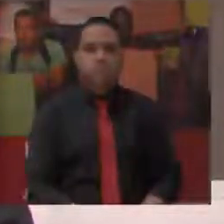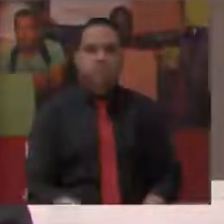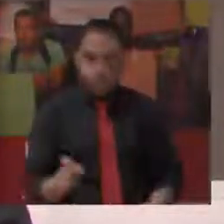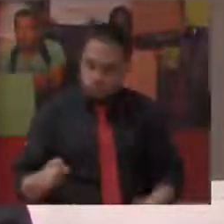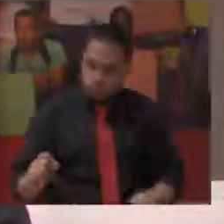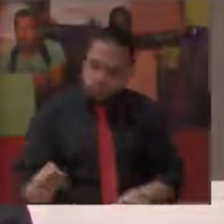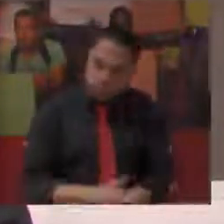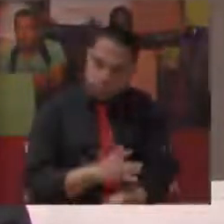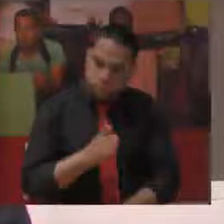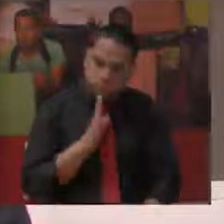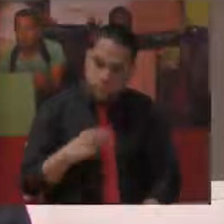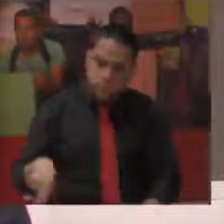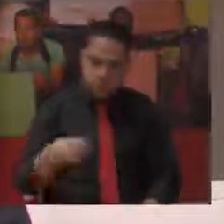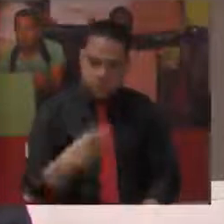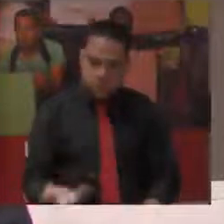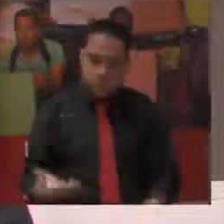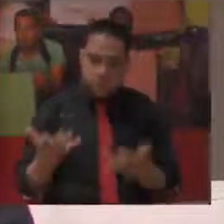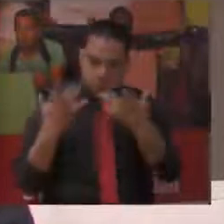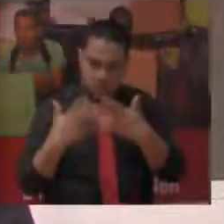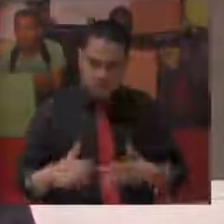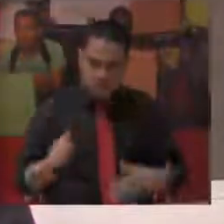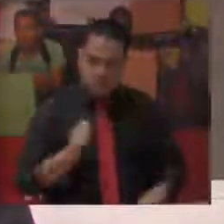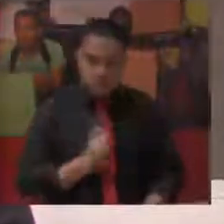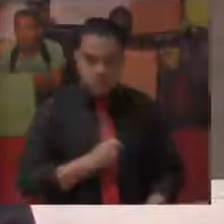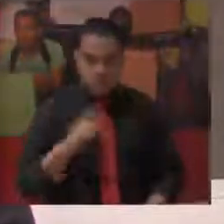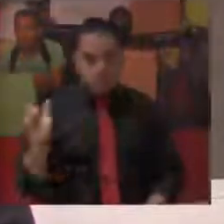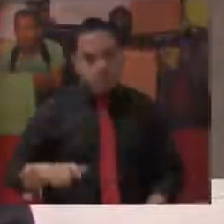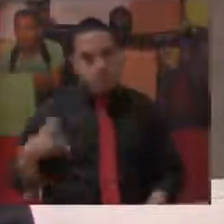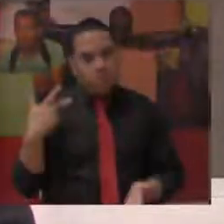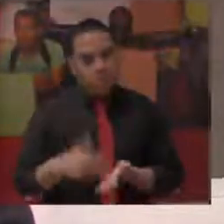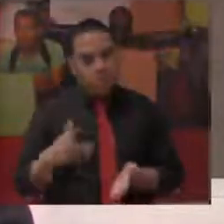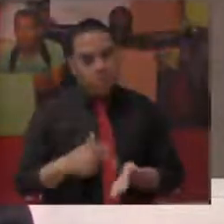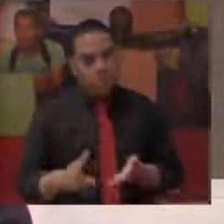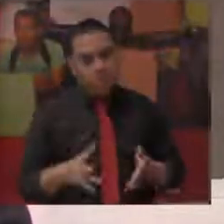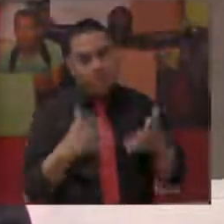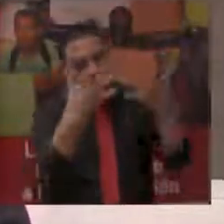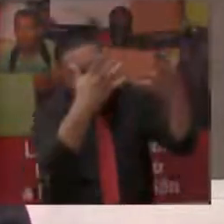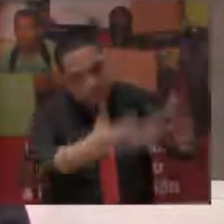sensibilización a la empresa privada, urgente.